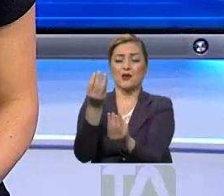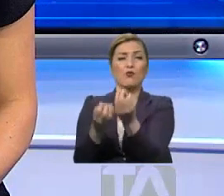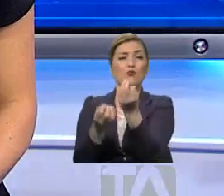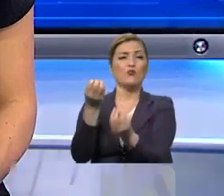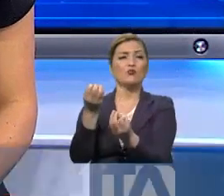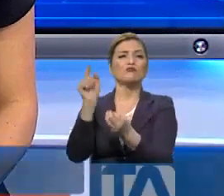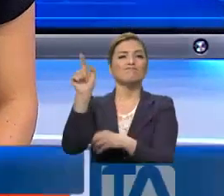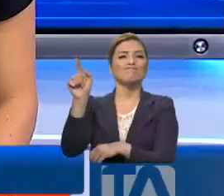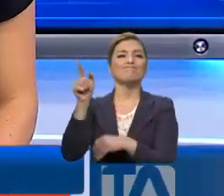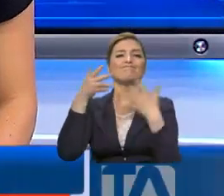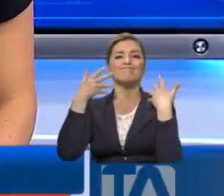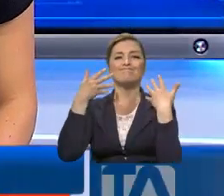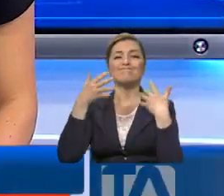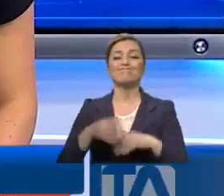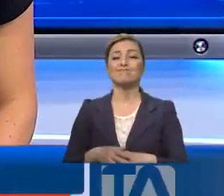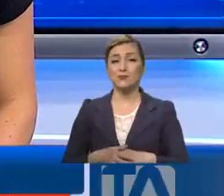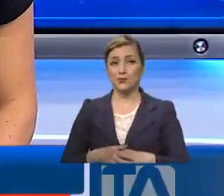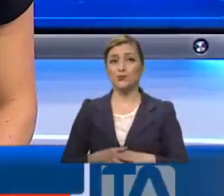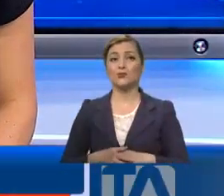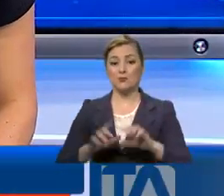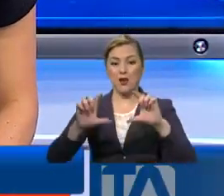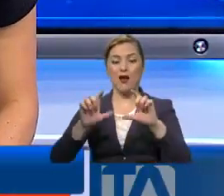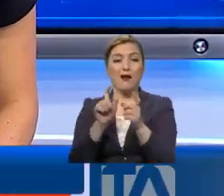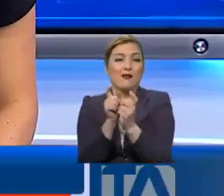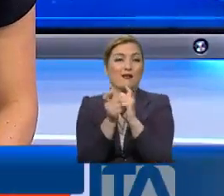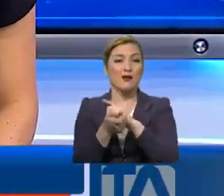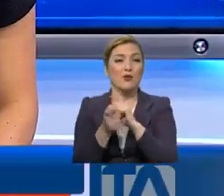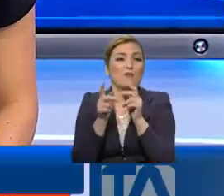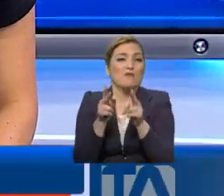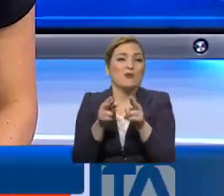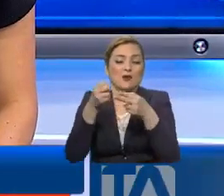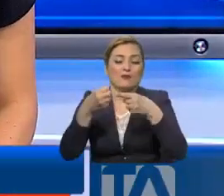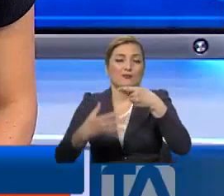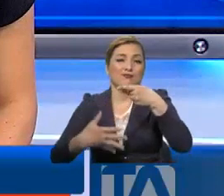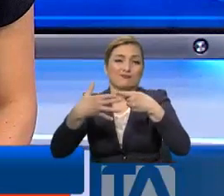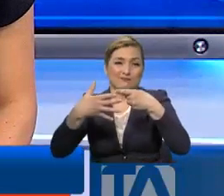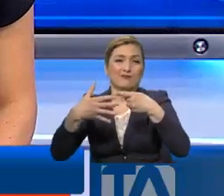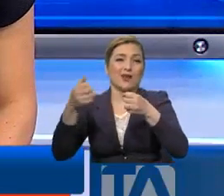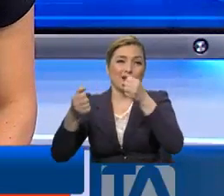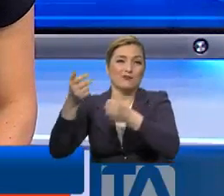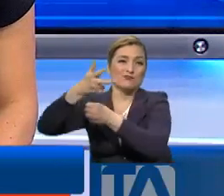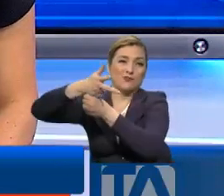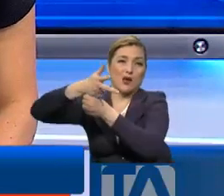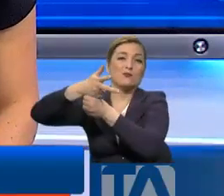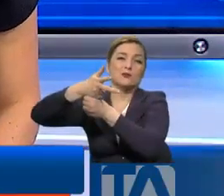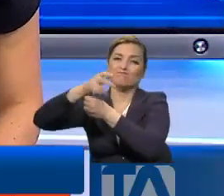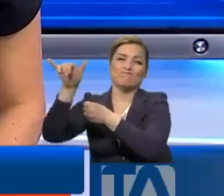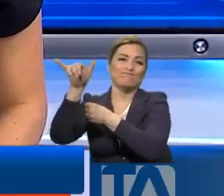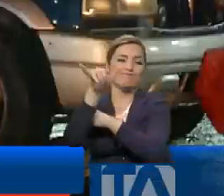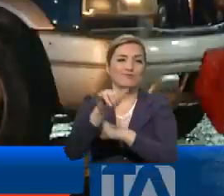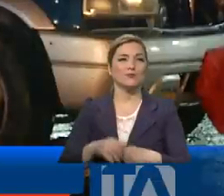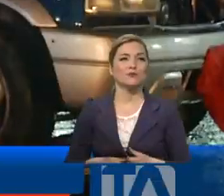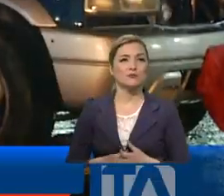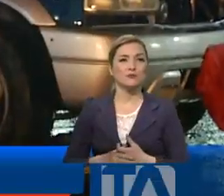en el suburbio de Guayaquil. Al auto le cambiaron la placa y tiene las mismas características del carro que aparece en los videos de